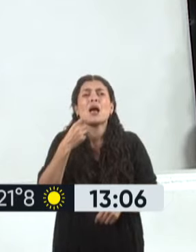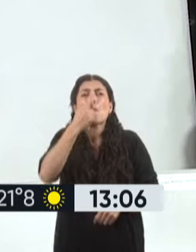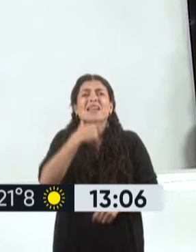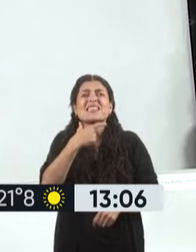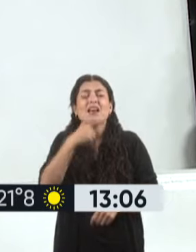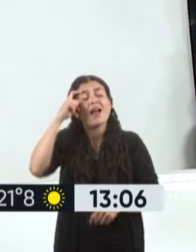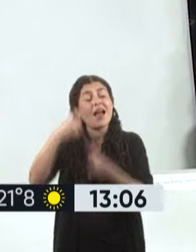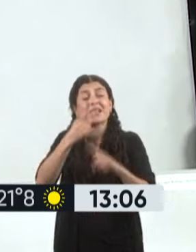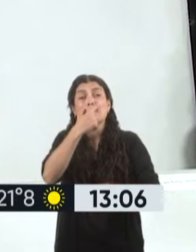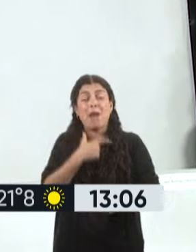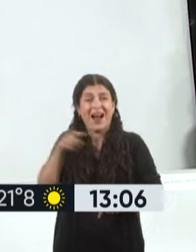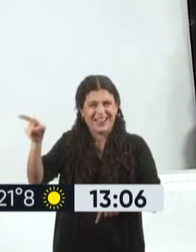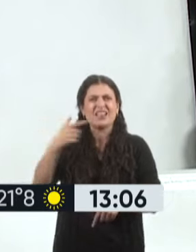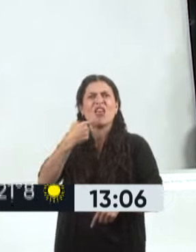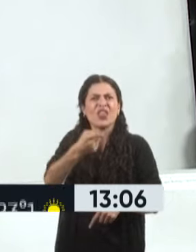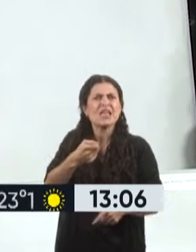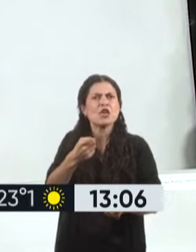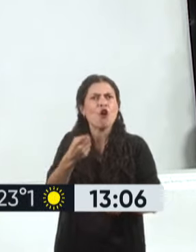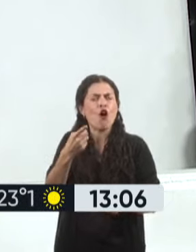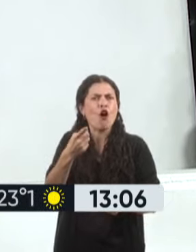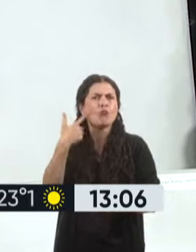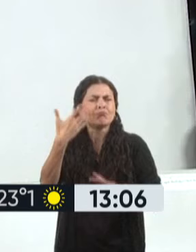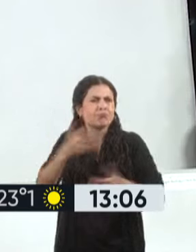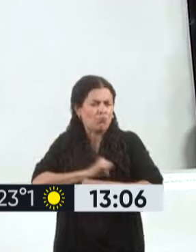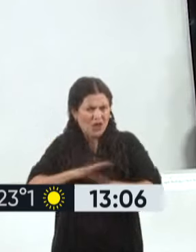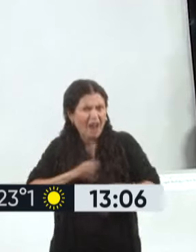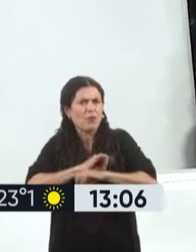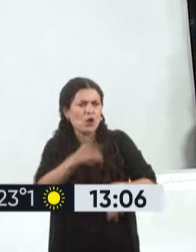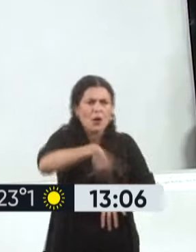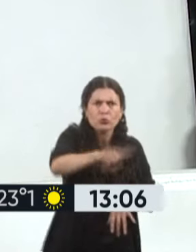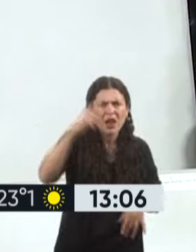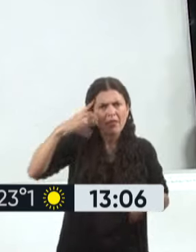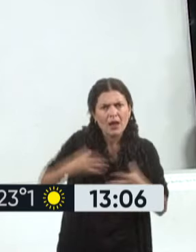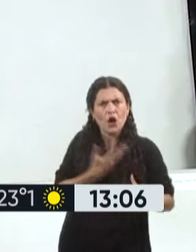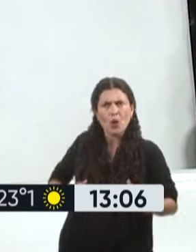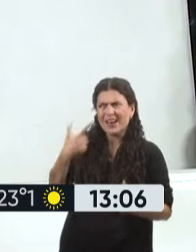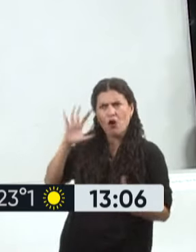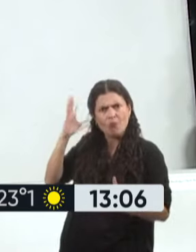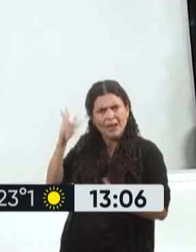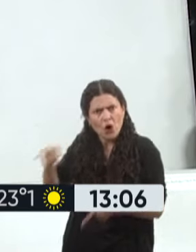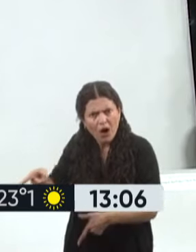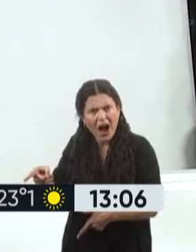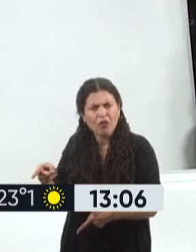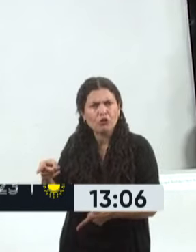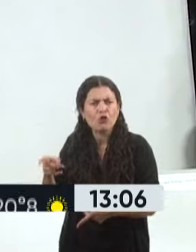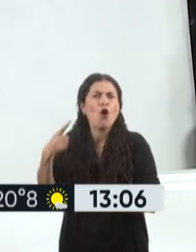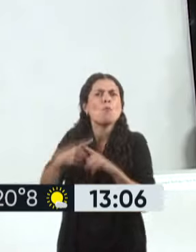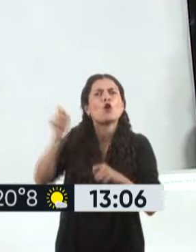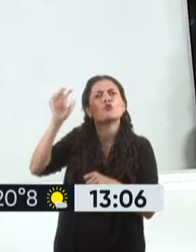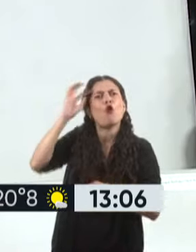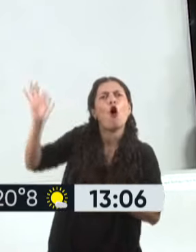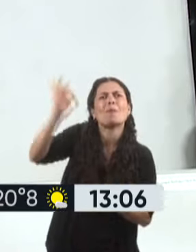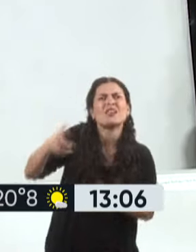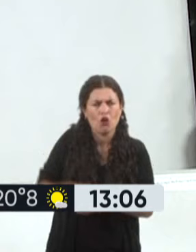no haberlo hecho. El domingo hubo un comunicado donde el PRO ya hablaba, instaba que se investigara la situación, pero Mauricio Macri, sabiendo cuál es el